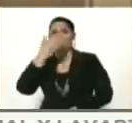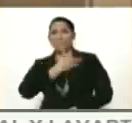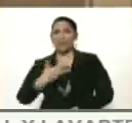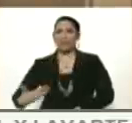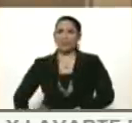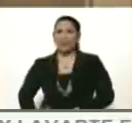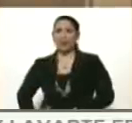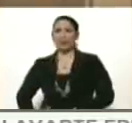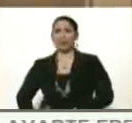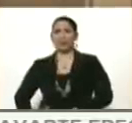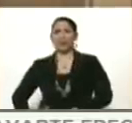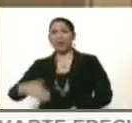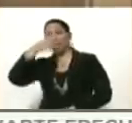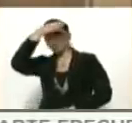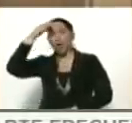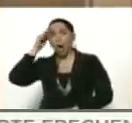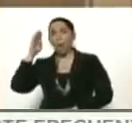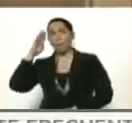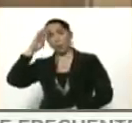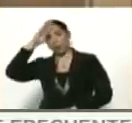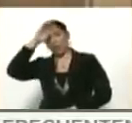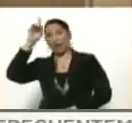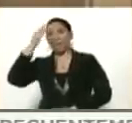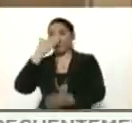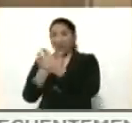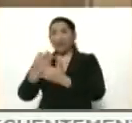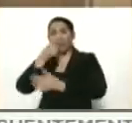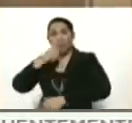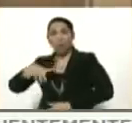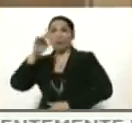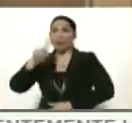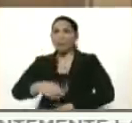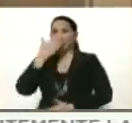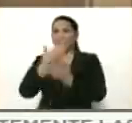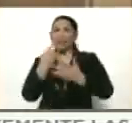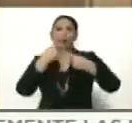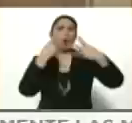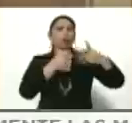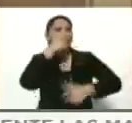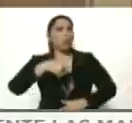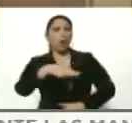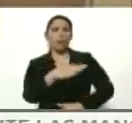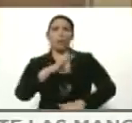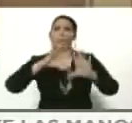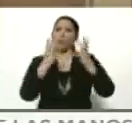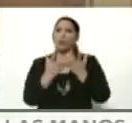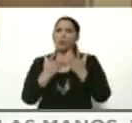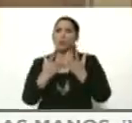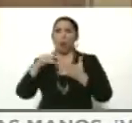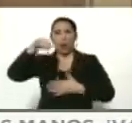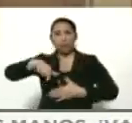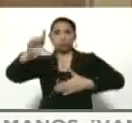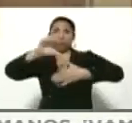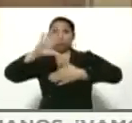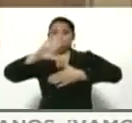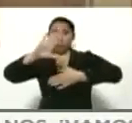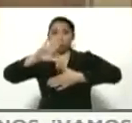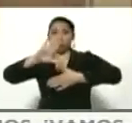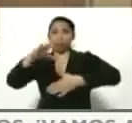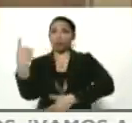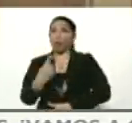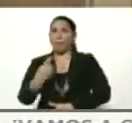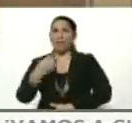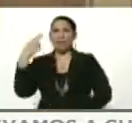a sus pueblos, pero también frente a los otros pueblos del mundo y de nuestra región, porque no solamente pusieron